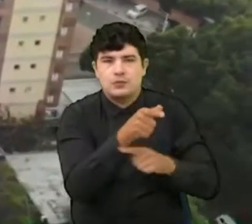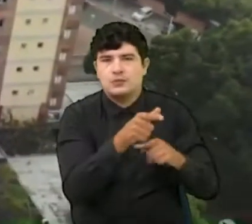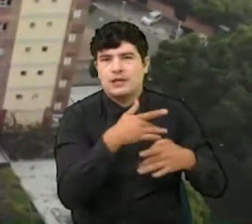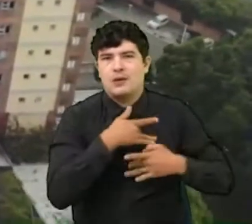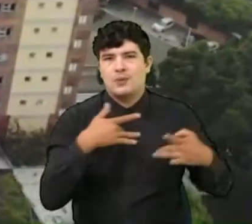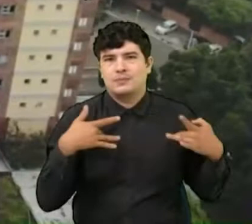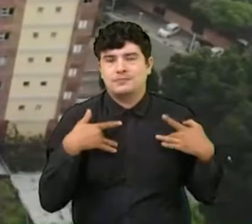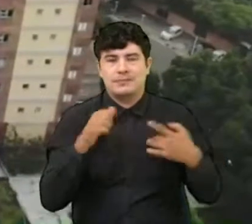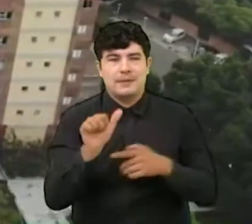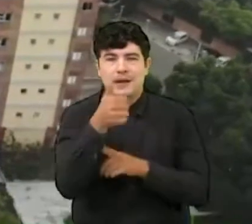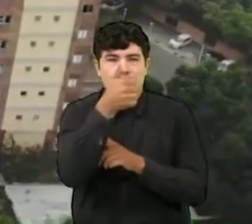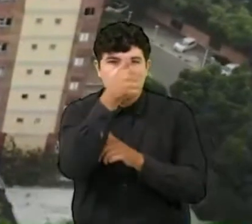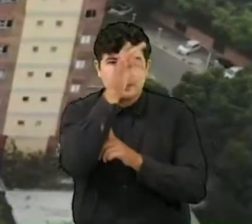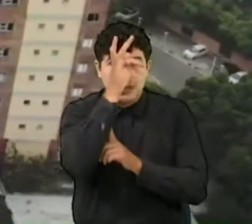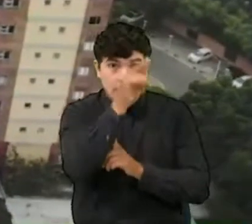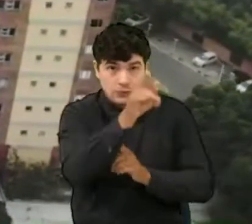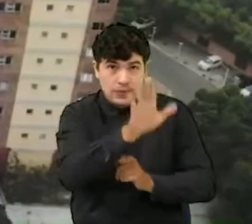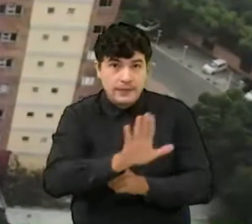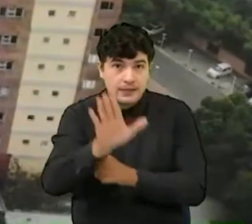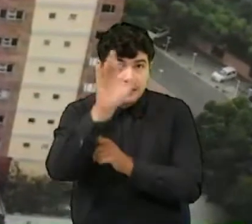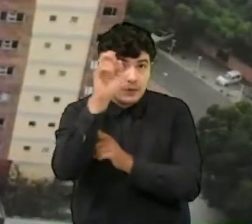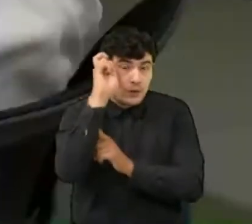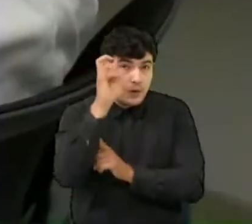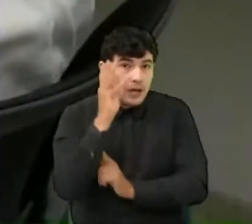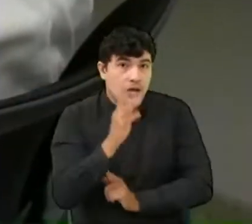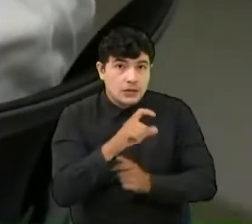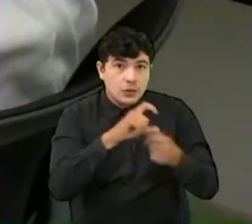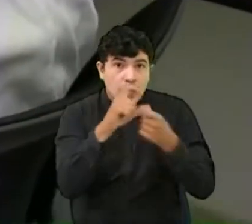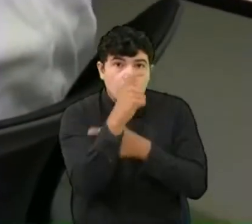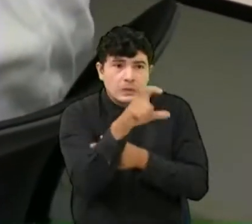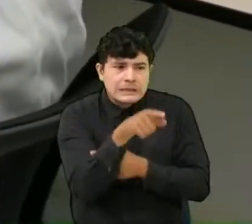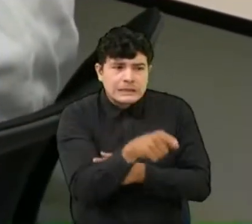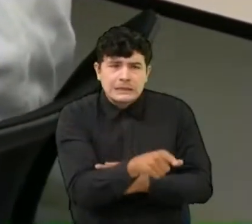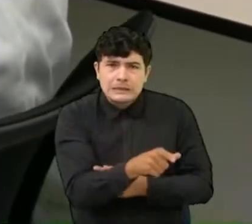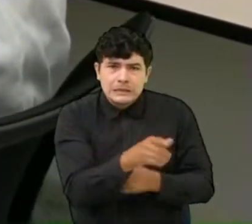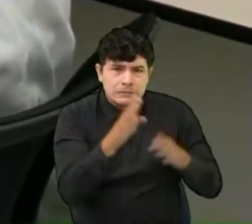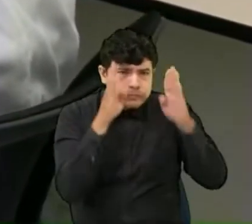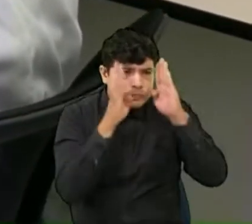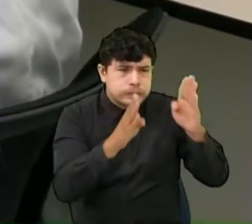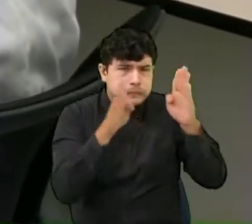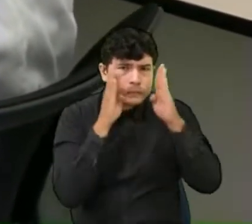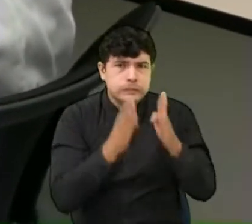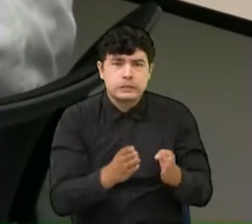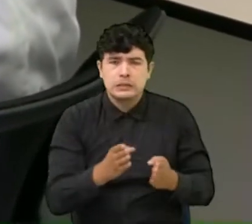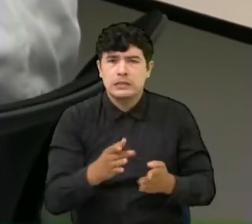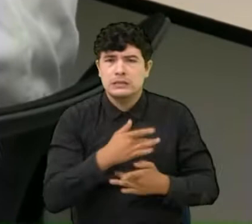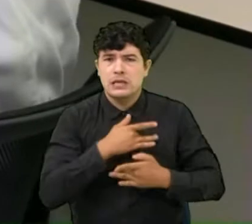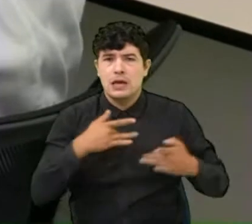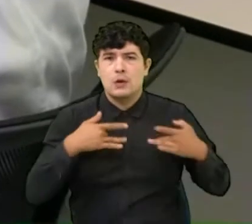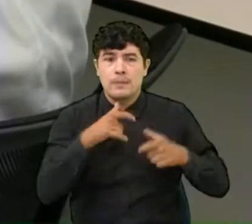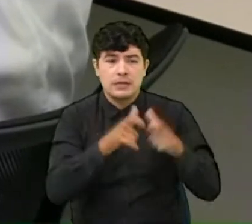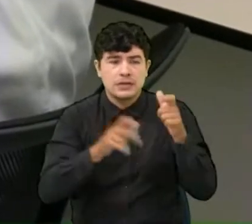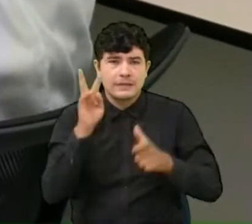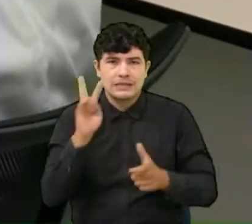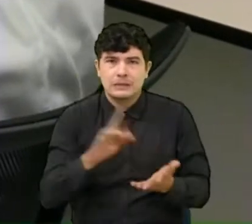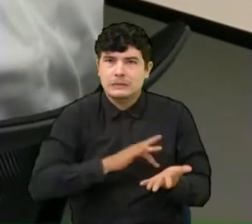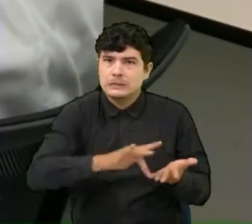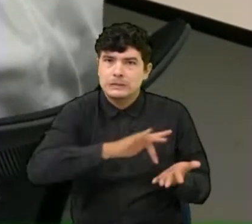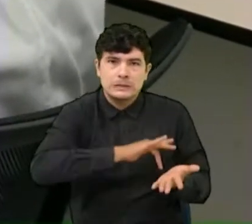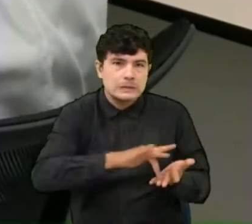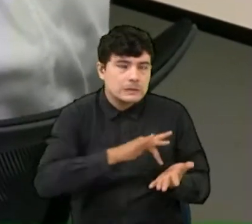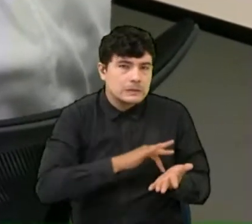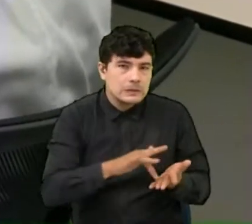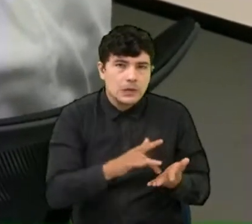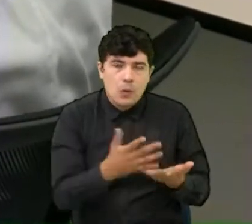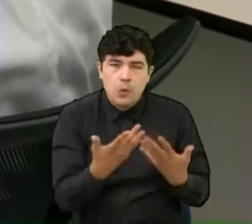centro de asistencia del norte de Santander han señalado que la atención en salud ha generado gastos que aún no han sido cancelados por